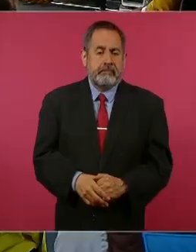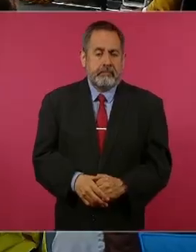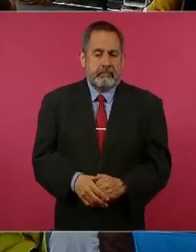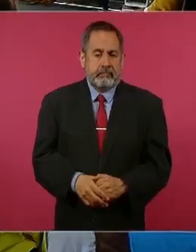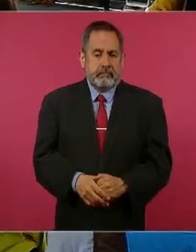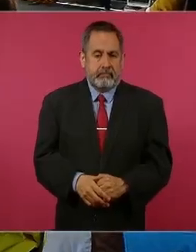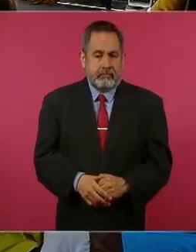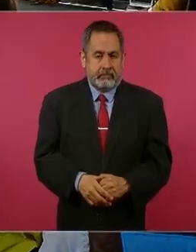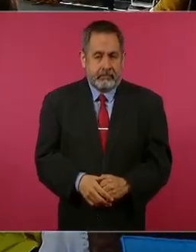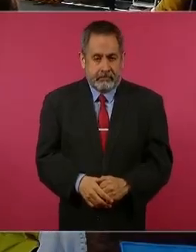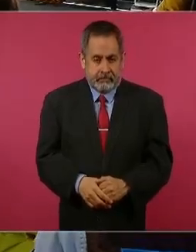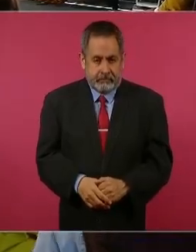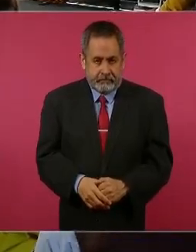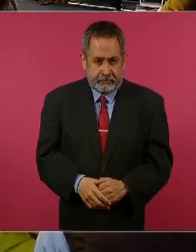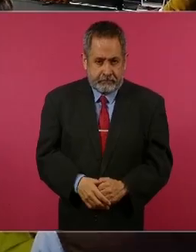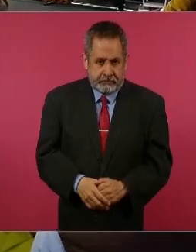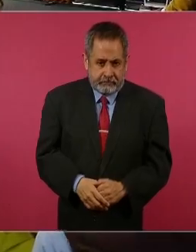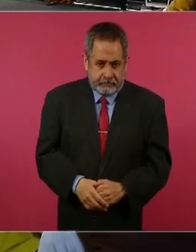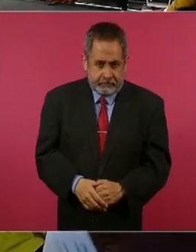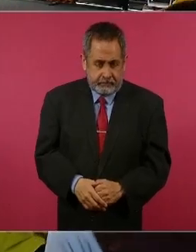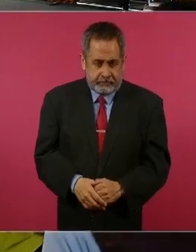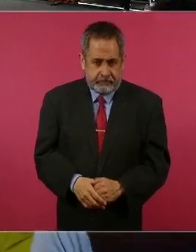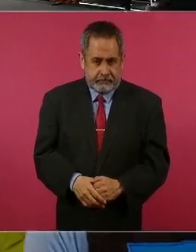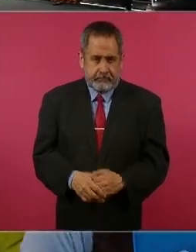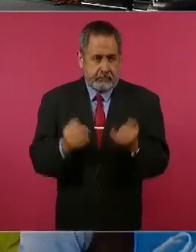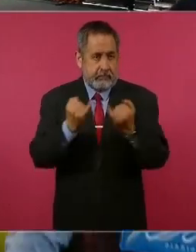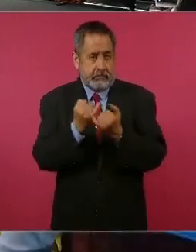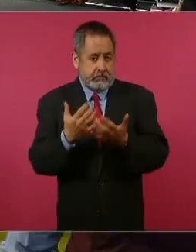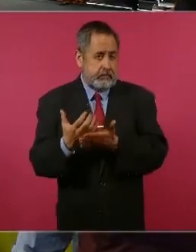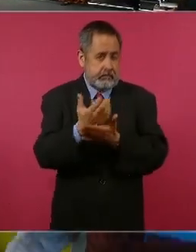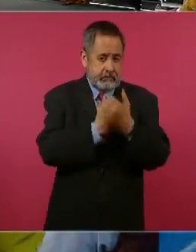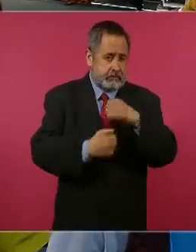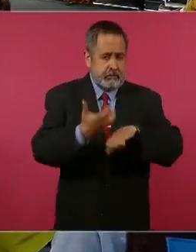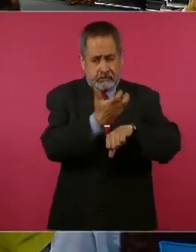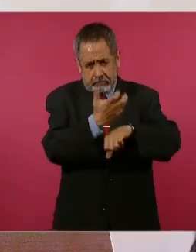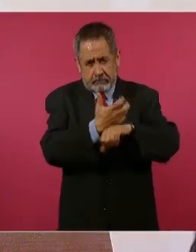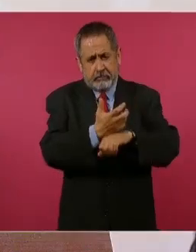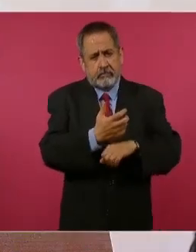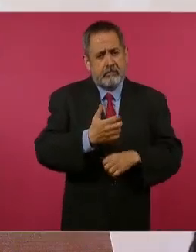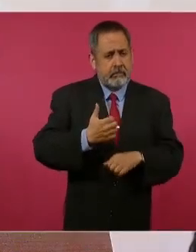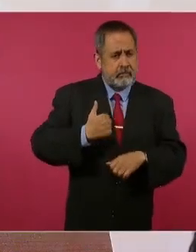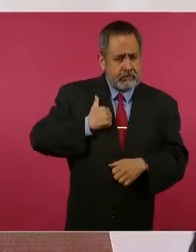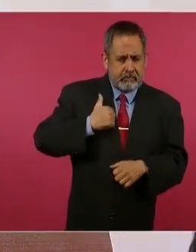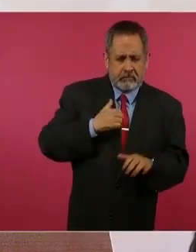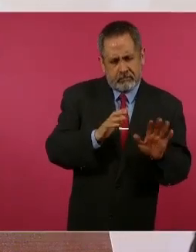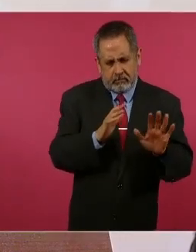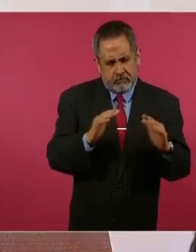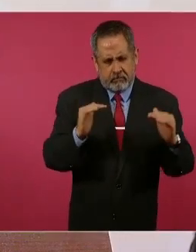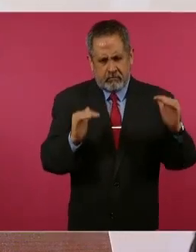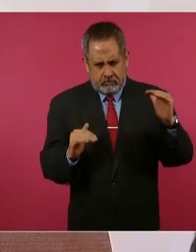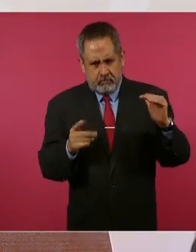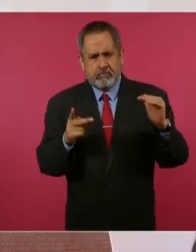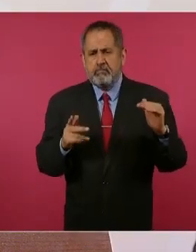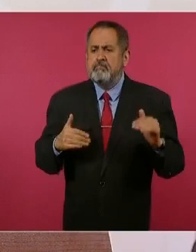no igual pues el salario que en Canadá que en Estados Unidos pero hay ventajas